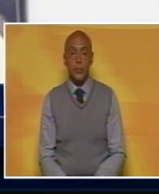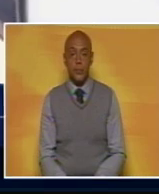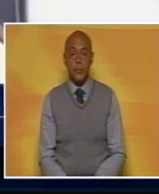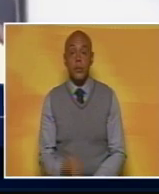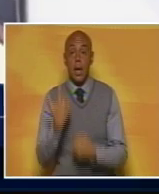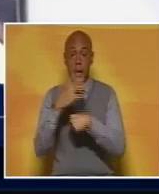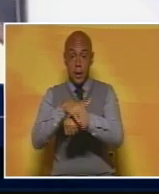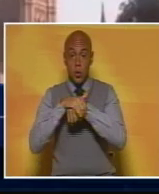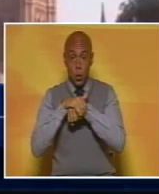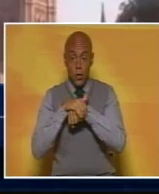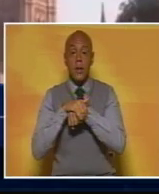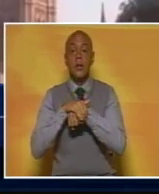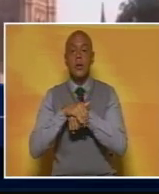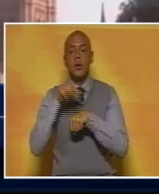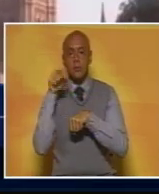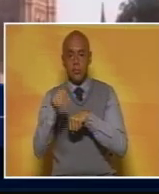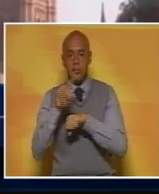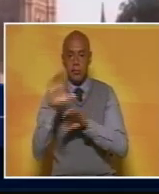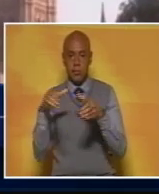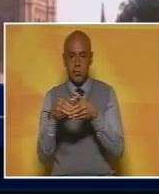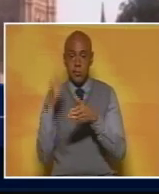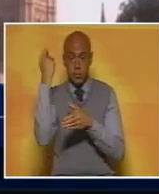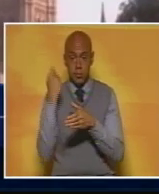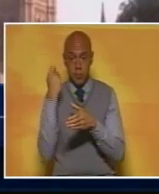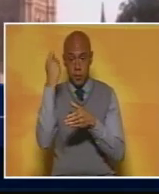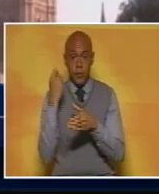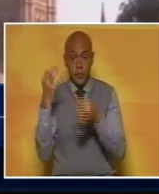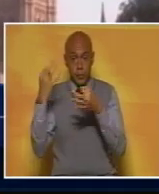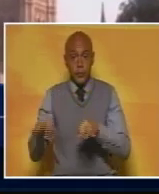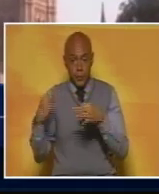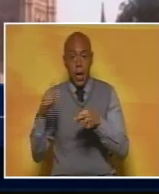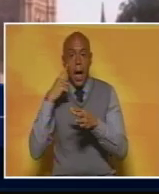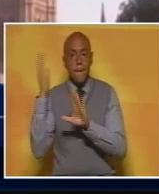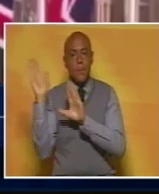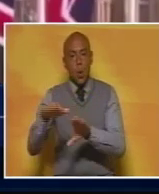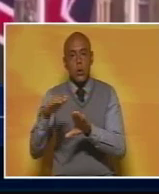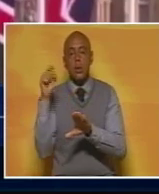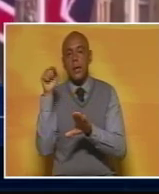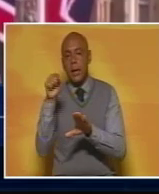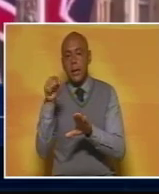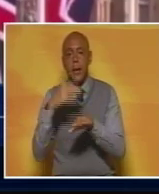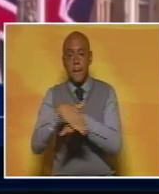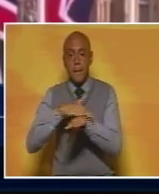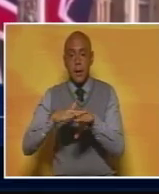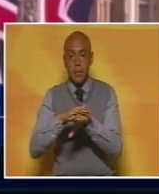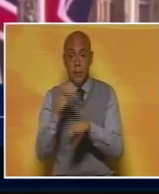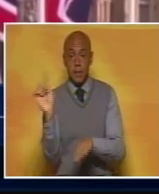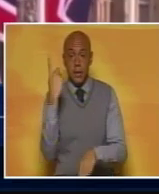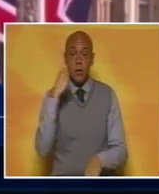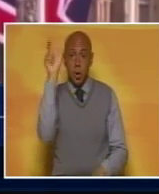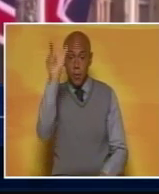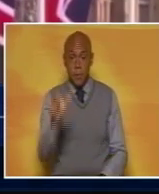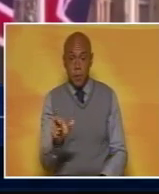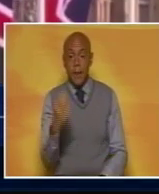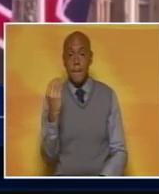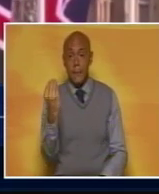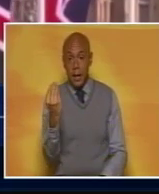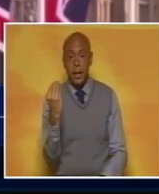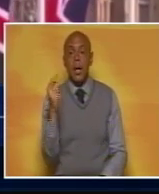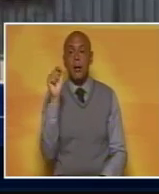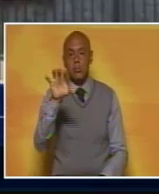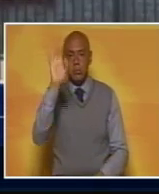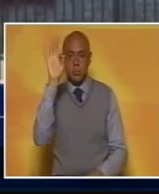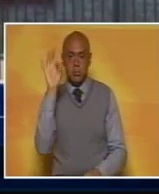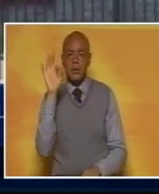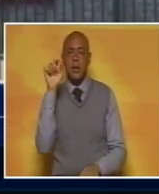En Reino Unido, la Cámara de los Comunes respaldó el adelanto electoral que buscará el primer ministro Boris Johnson, por la que el país se